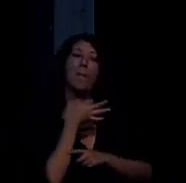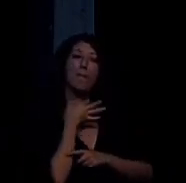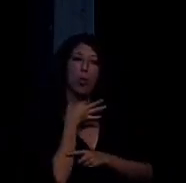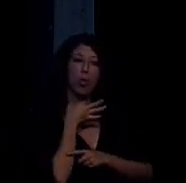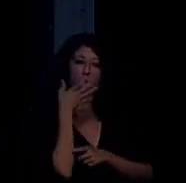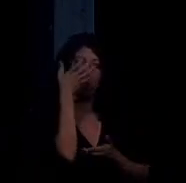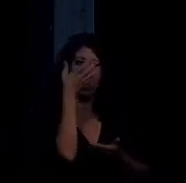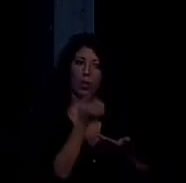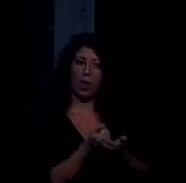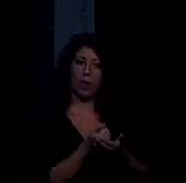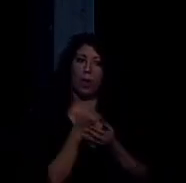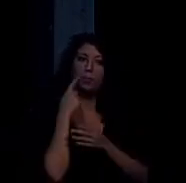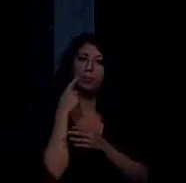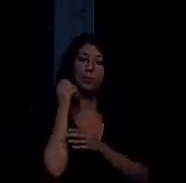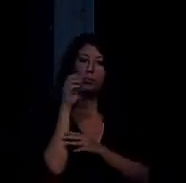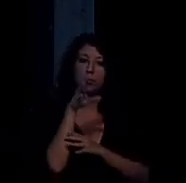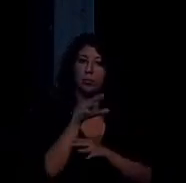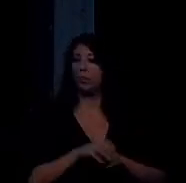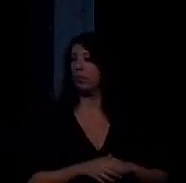¿lo podemos escuchar?